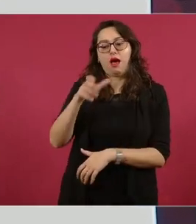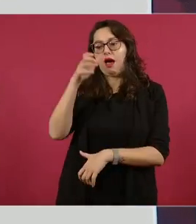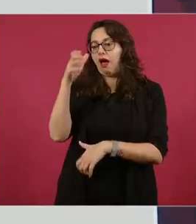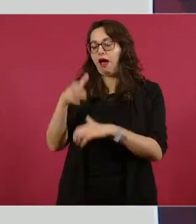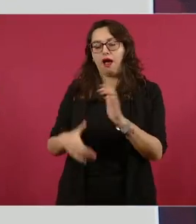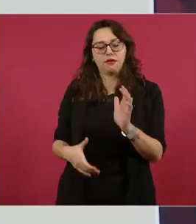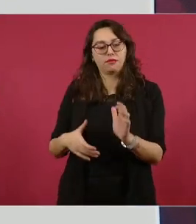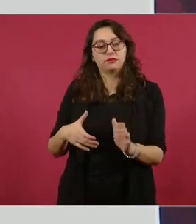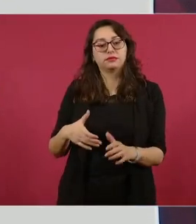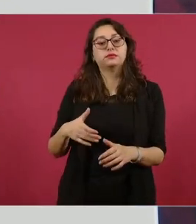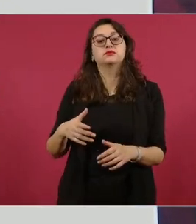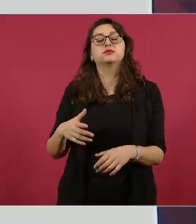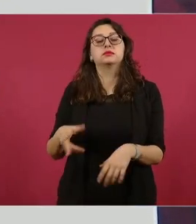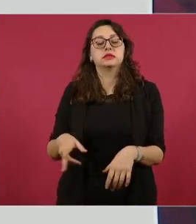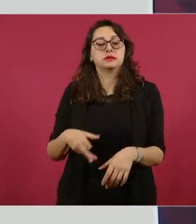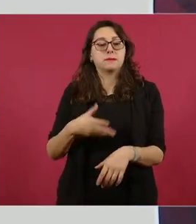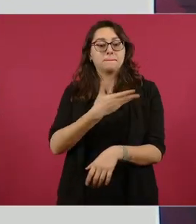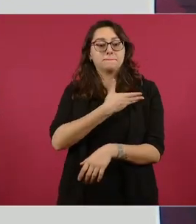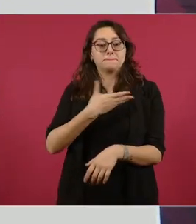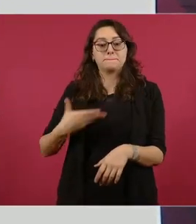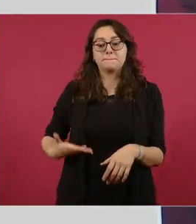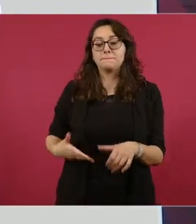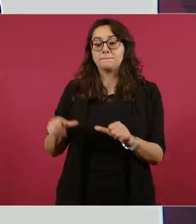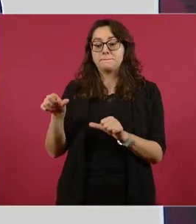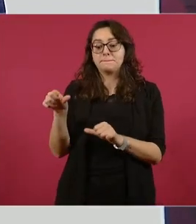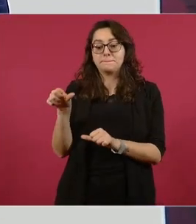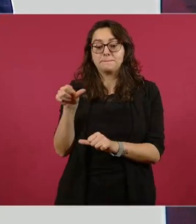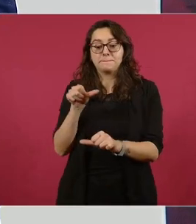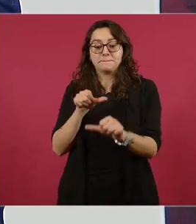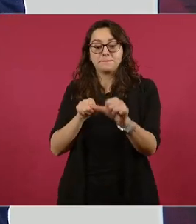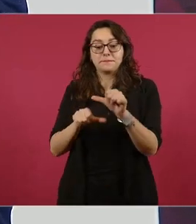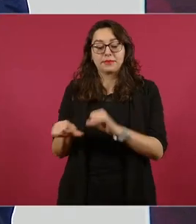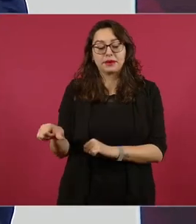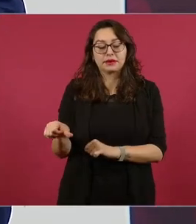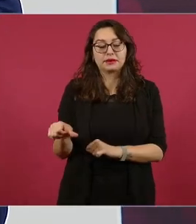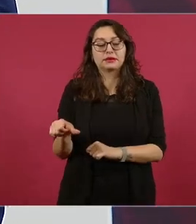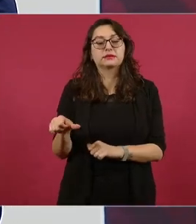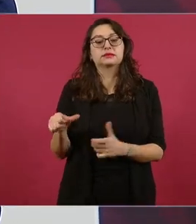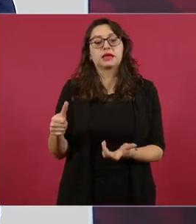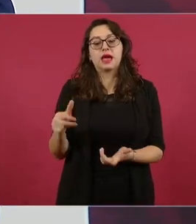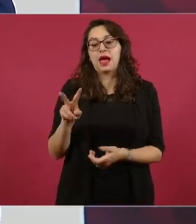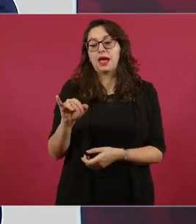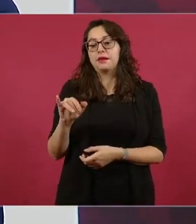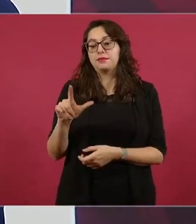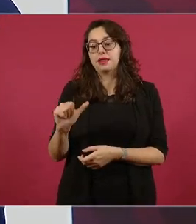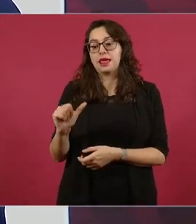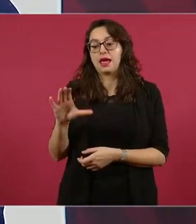y otros grupos económicos habían apoyado a Almazán en la elección